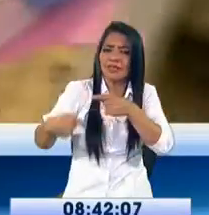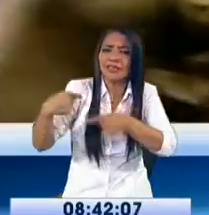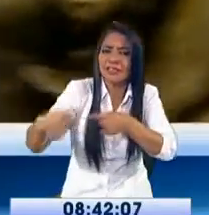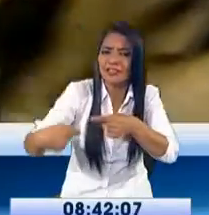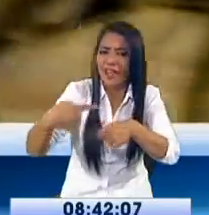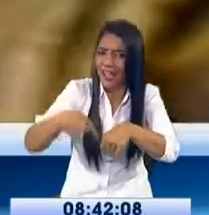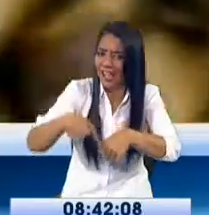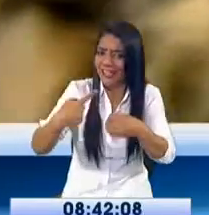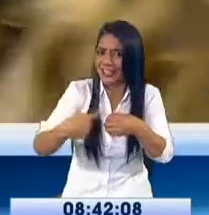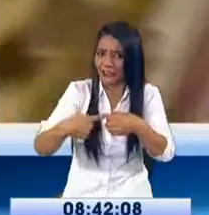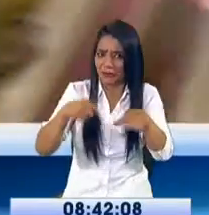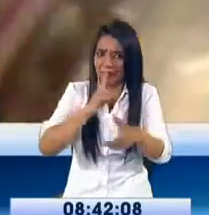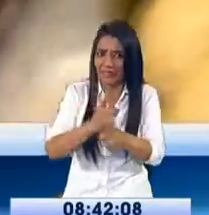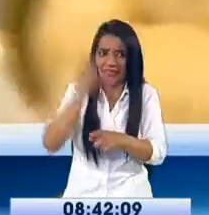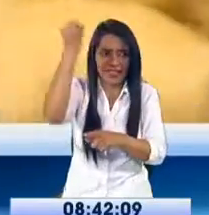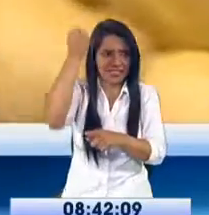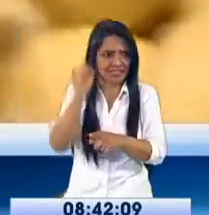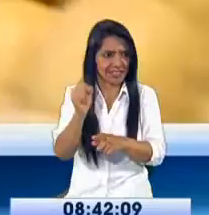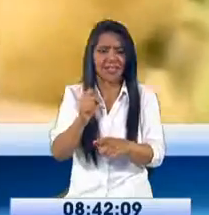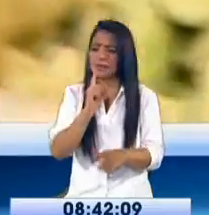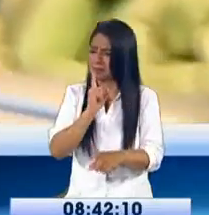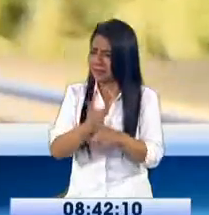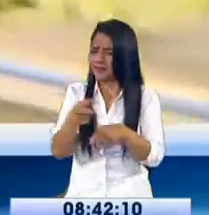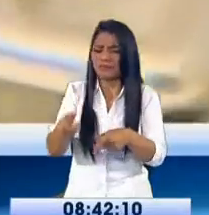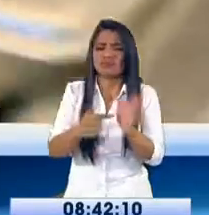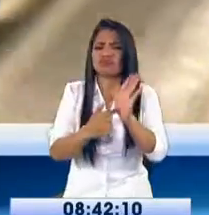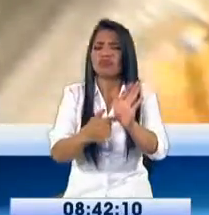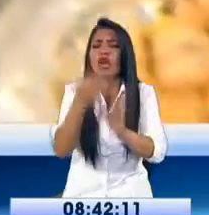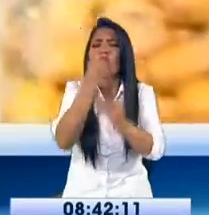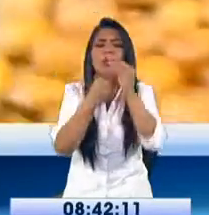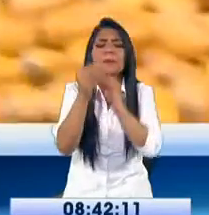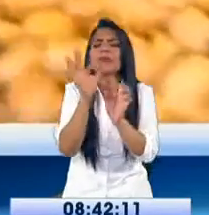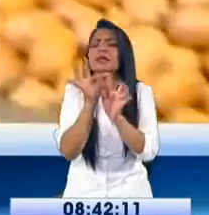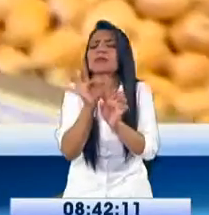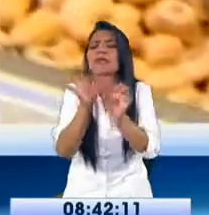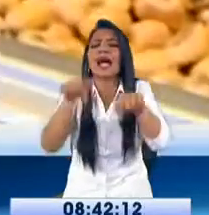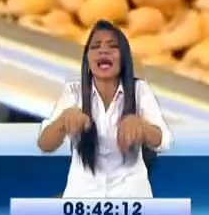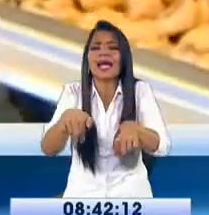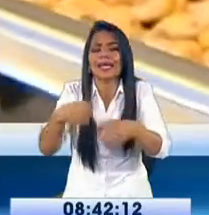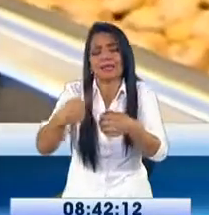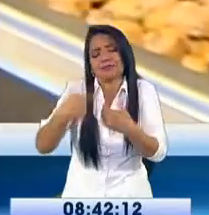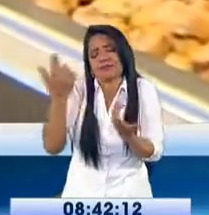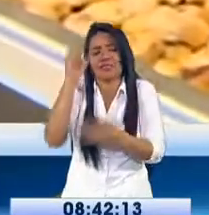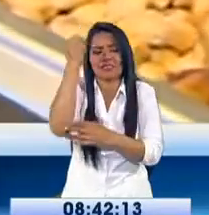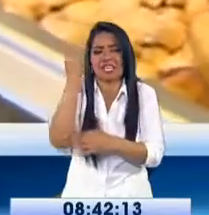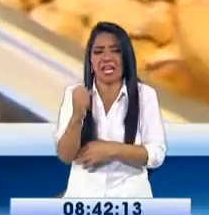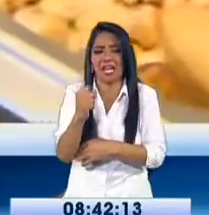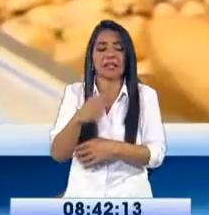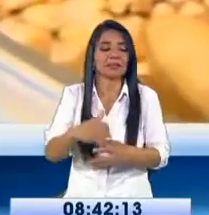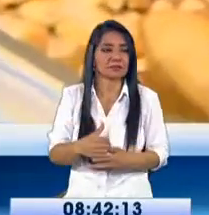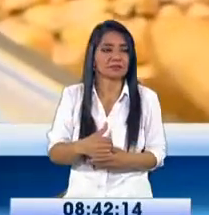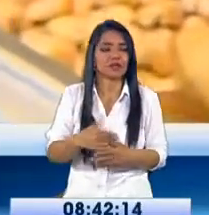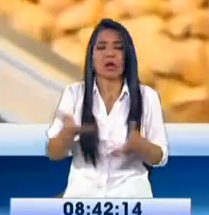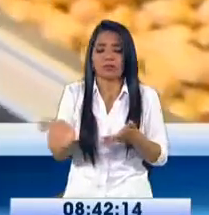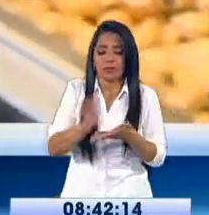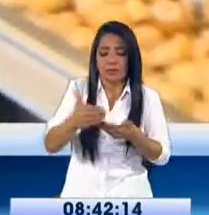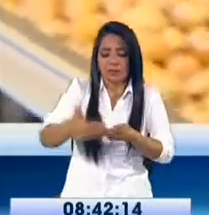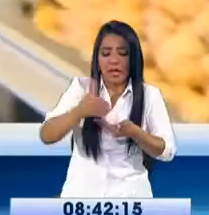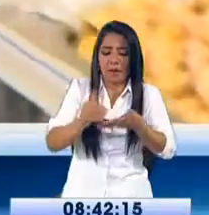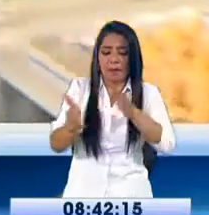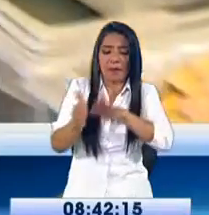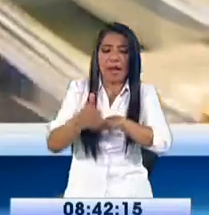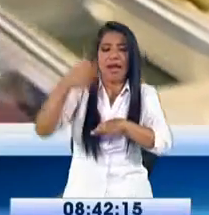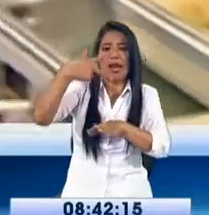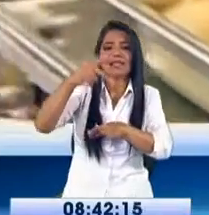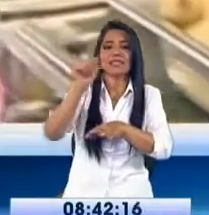de nuestra serranía claro que si nosotros lo que ofrecemos es la mejor comida típica de la serranía ecuatoriana la posta del chagra con los tamales chacareros